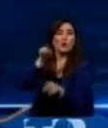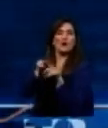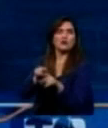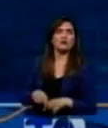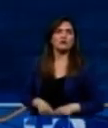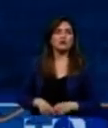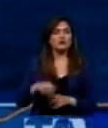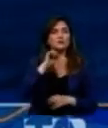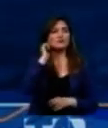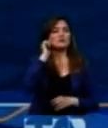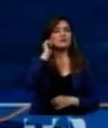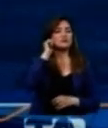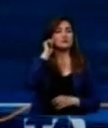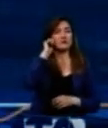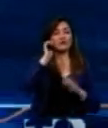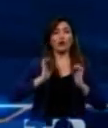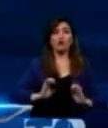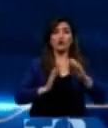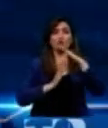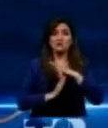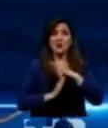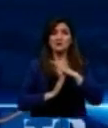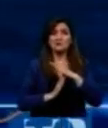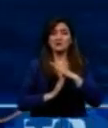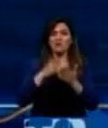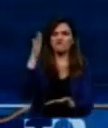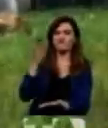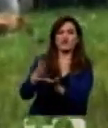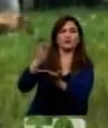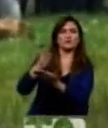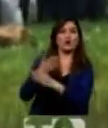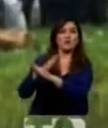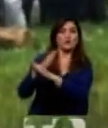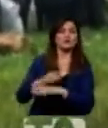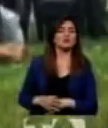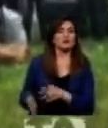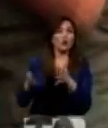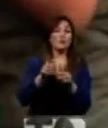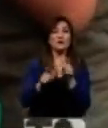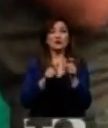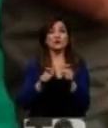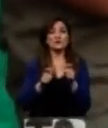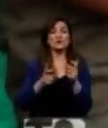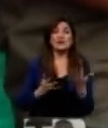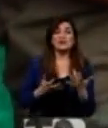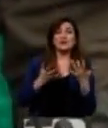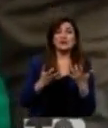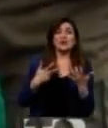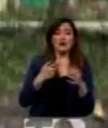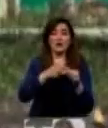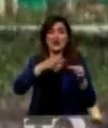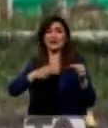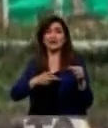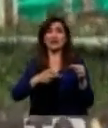acuerdos, así como sabotear los esfuerzos para la construcción de paz o los anhelos de quienes sí dejaron las armas.